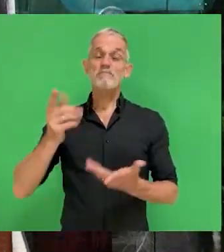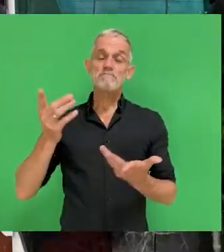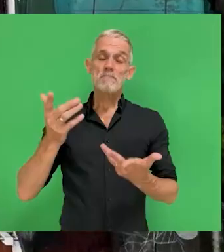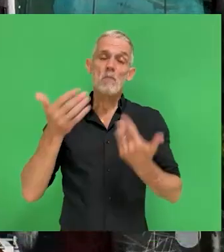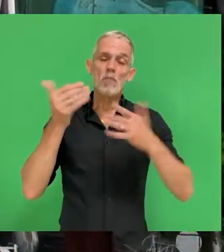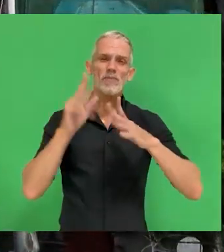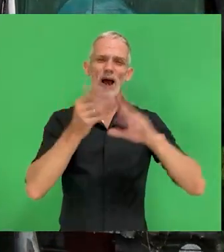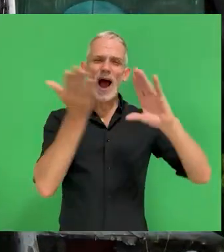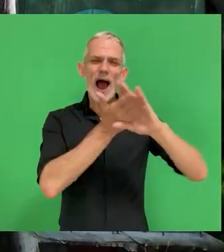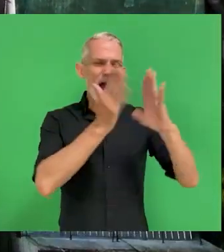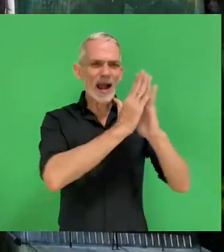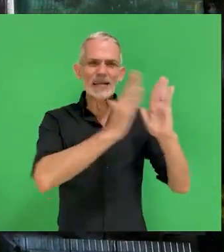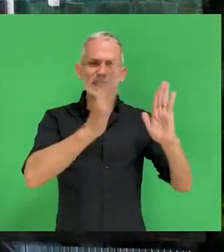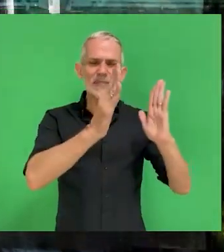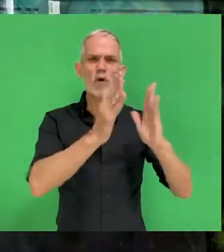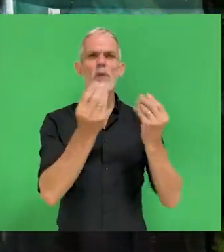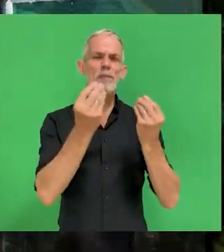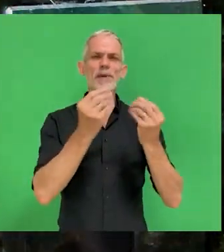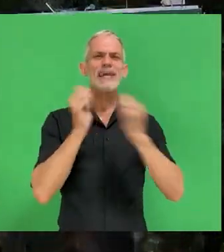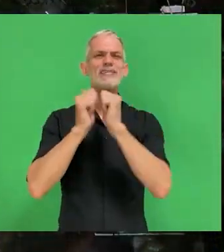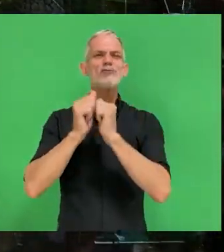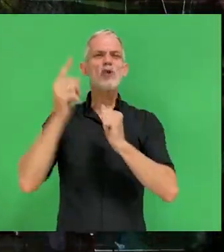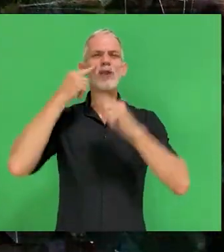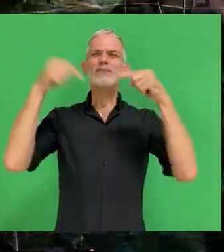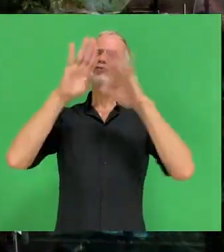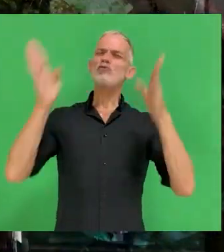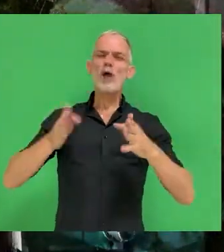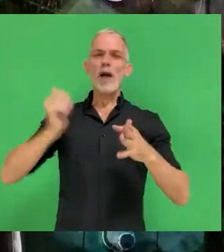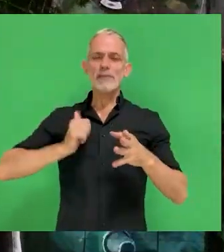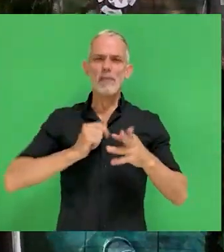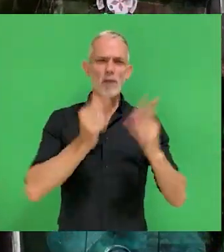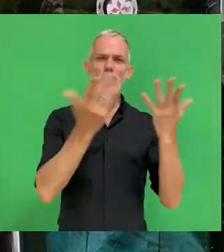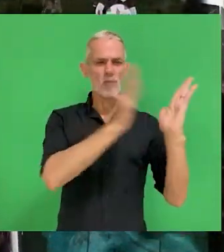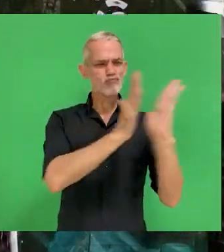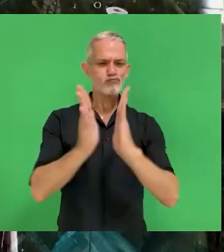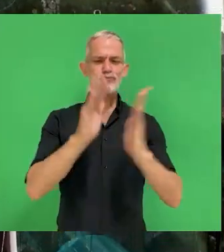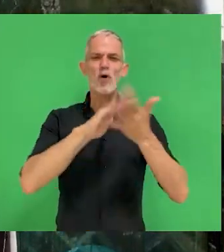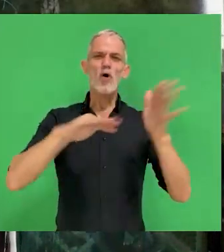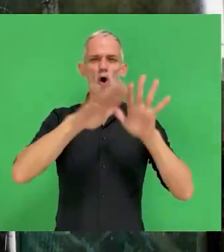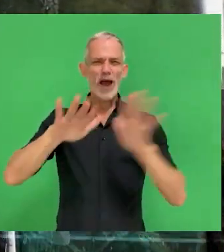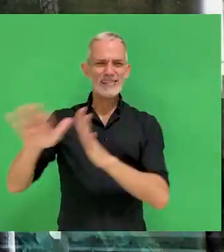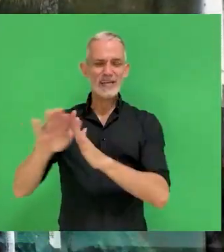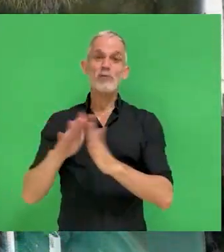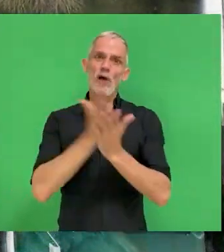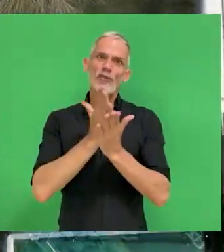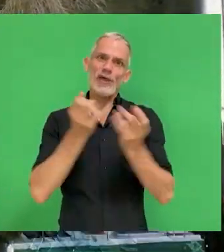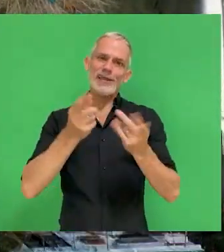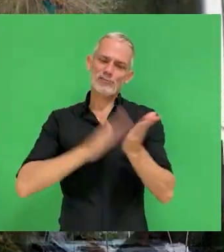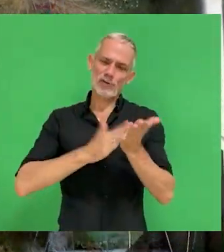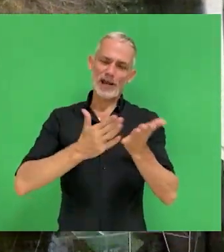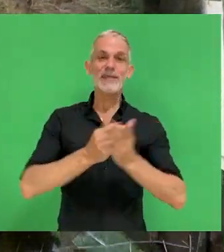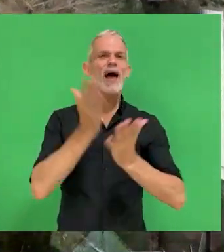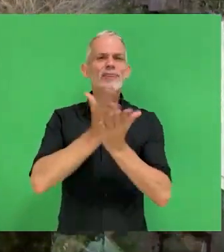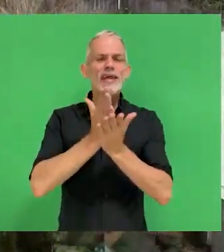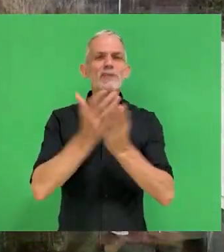Que un archivo sirva para la reconstrucción de la historia institucional y como forma de garantizar derechos. Los derechos